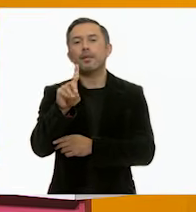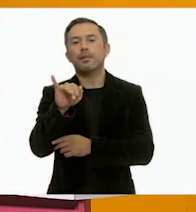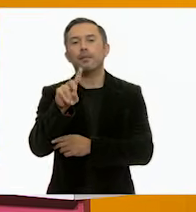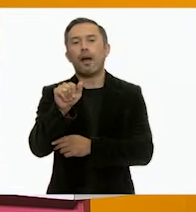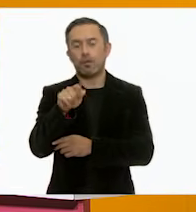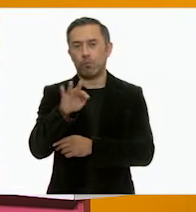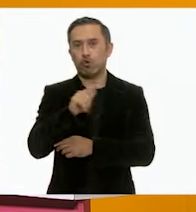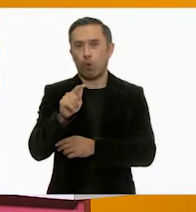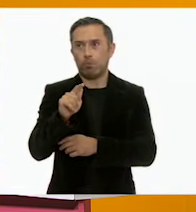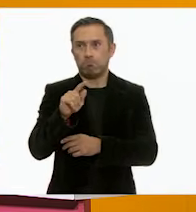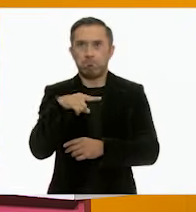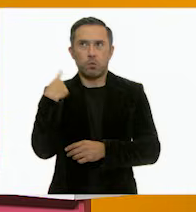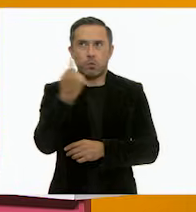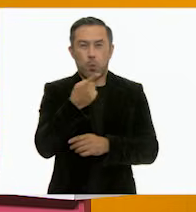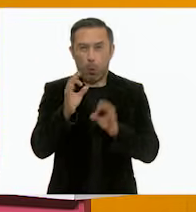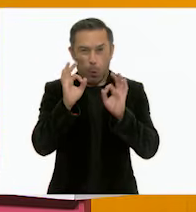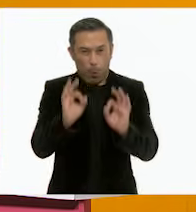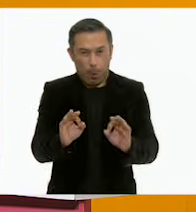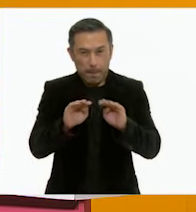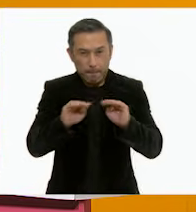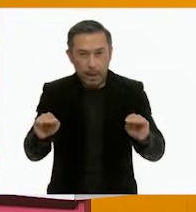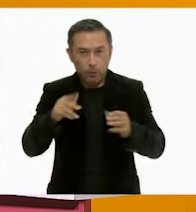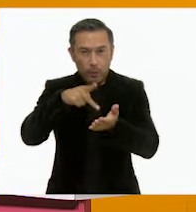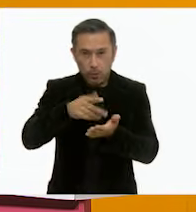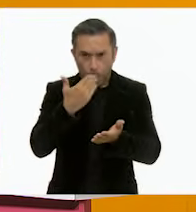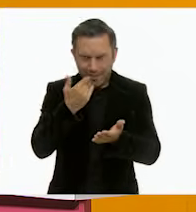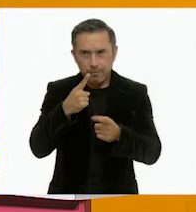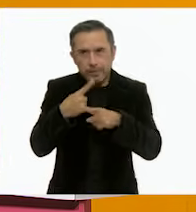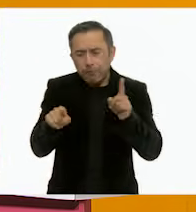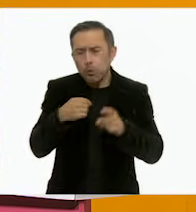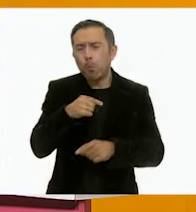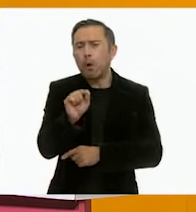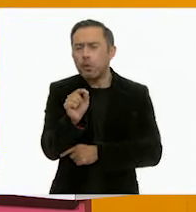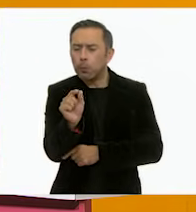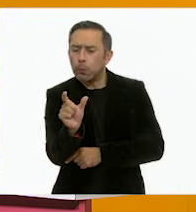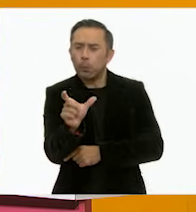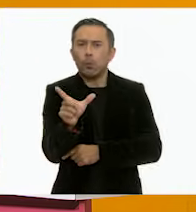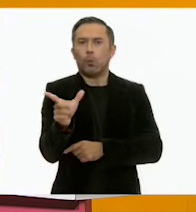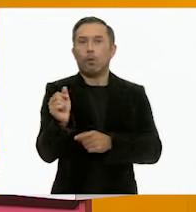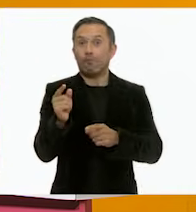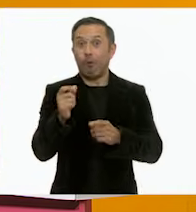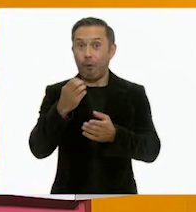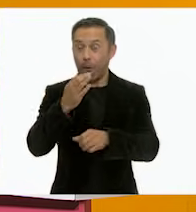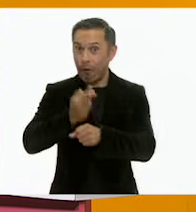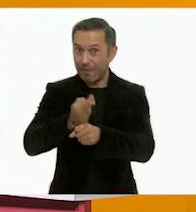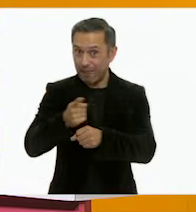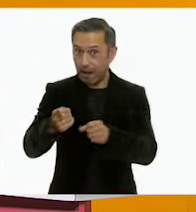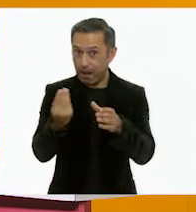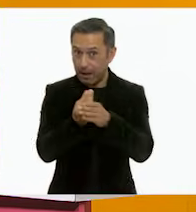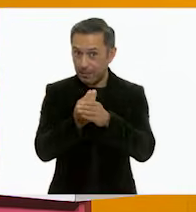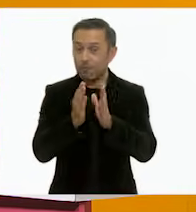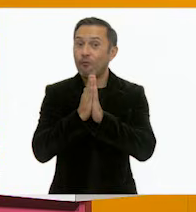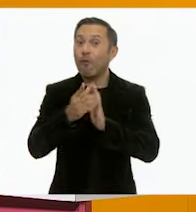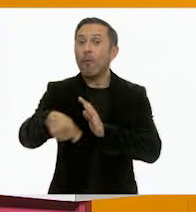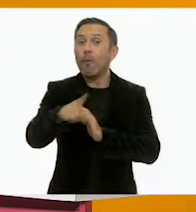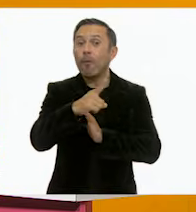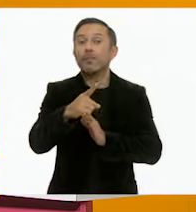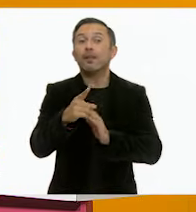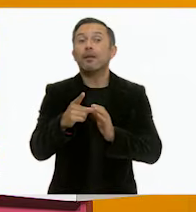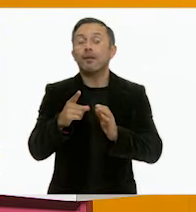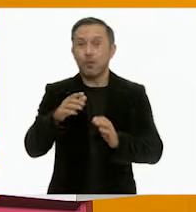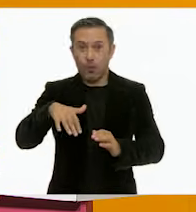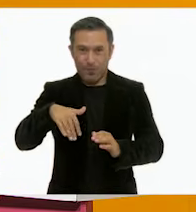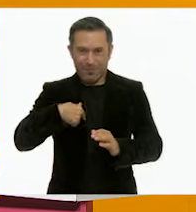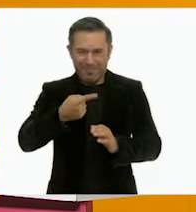Para esta clase vamos a hacer lo mismo, niñas y niños. Por eso les pedimos que tuvieran en esta clase su